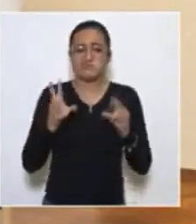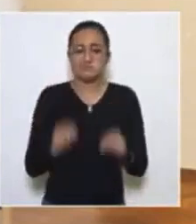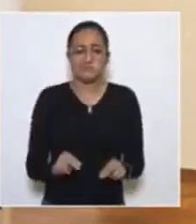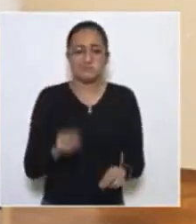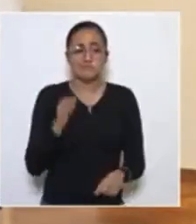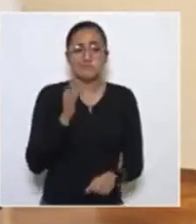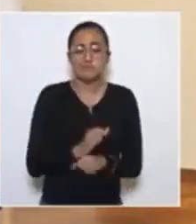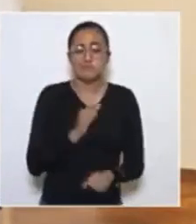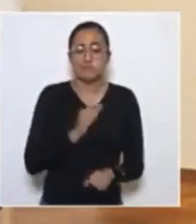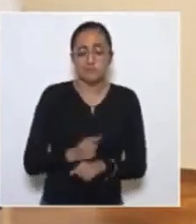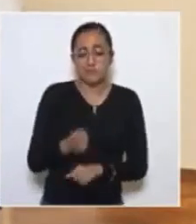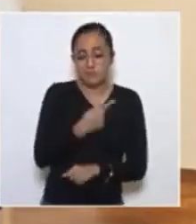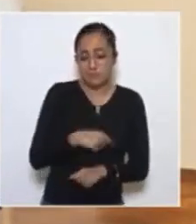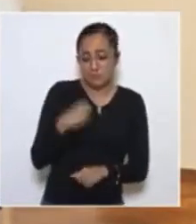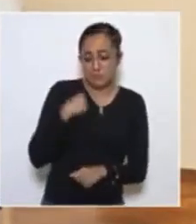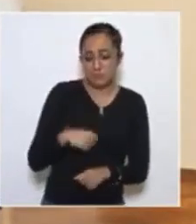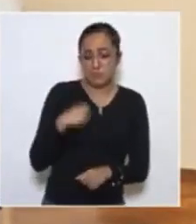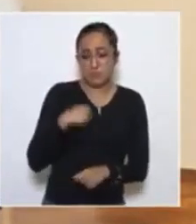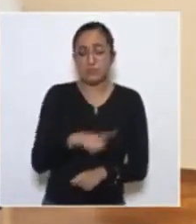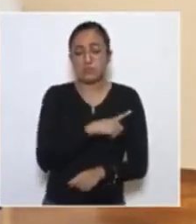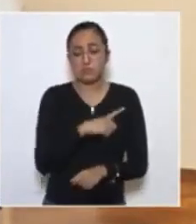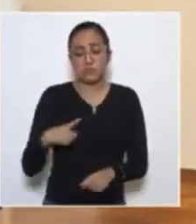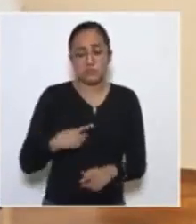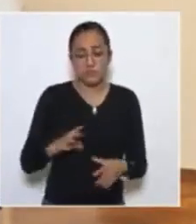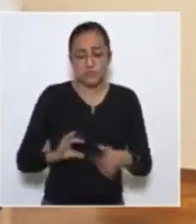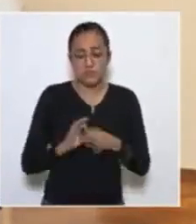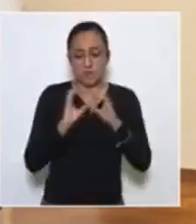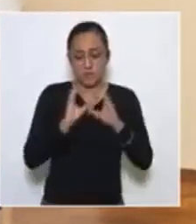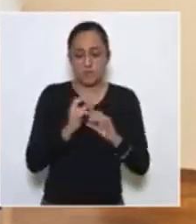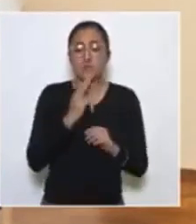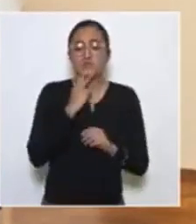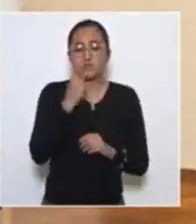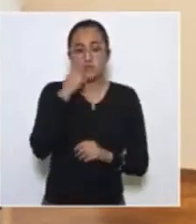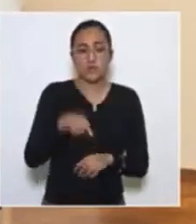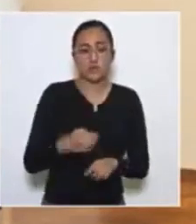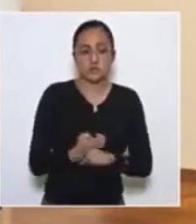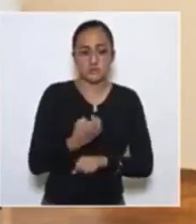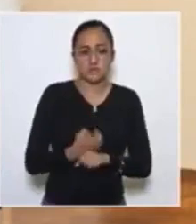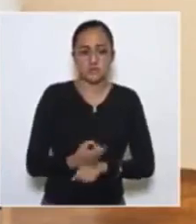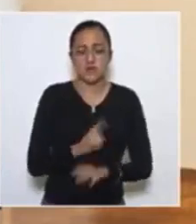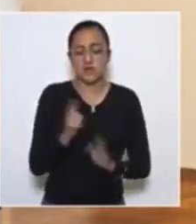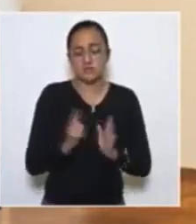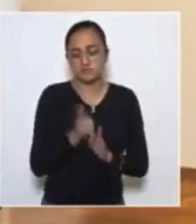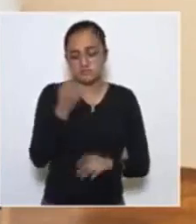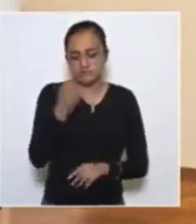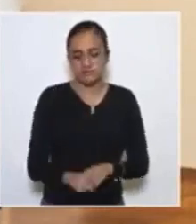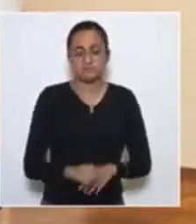No, no, no, no. Que se aplique la ley, solo que se aplique la ley. Y en el caso de las empresas.